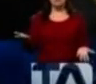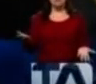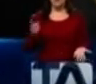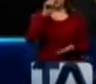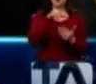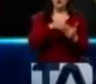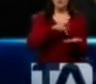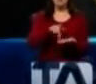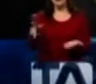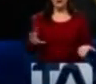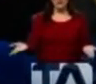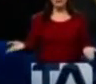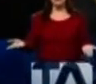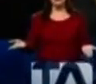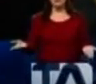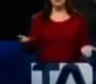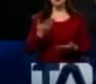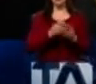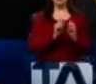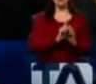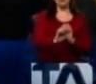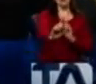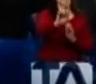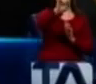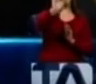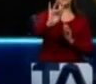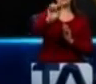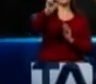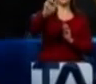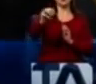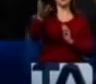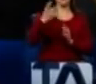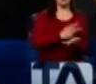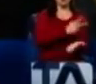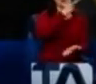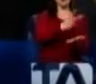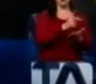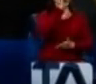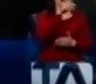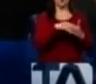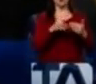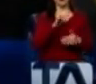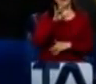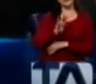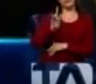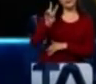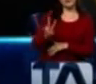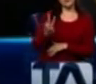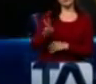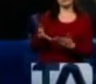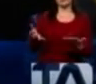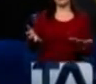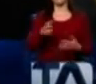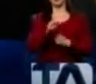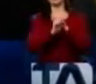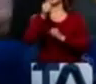dólar, porque solamente son 28 kilómetros, y Pichincha se quede solo con un dólar, siendo 72 kilómetros, que durante